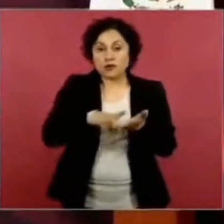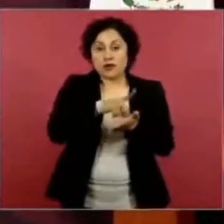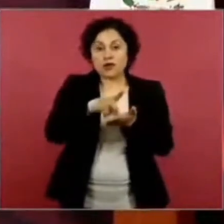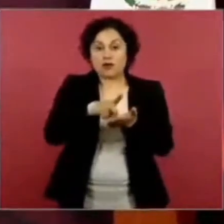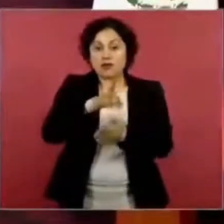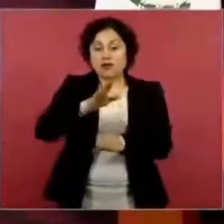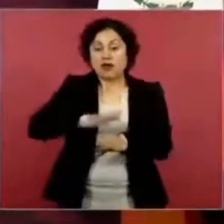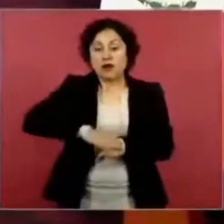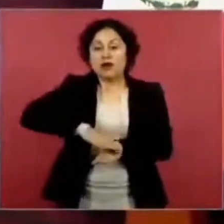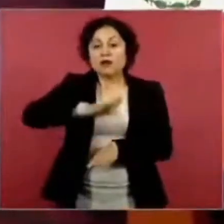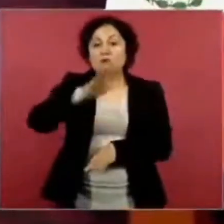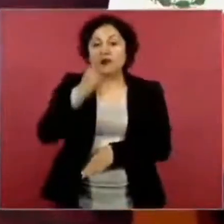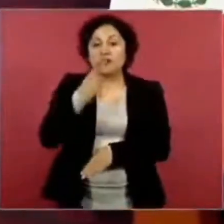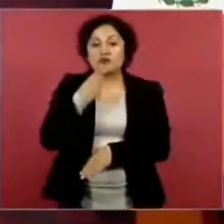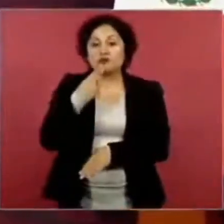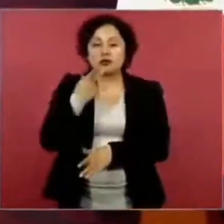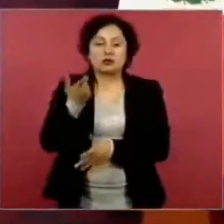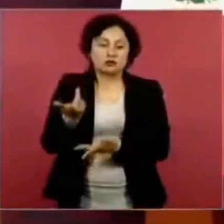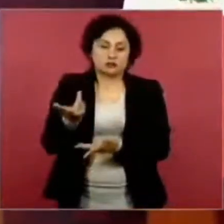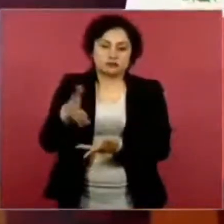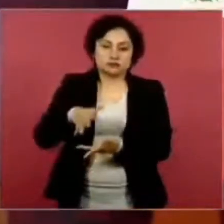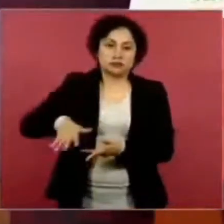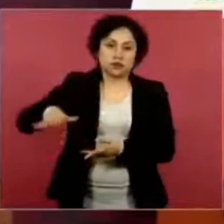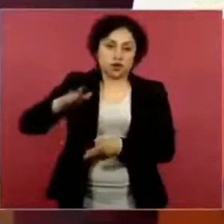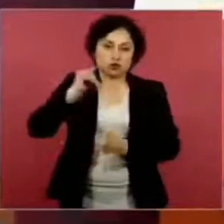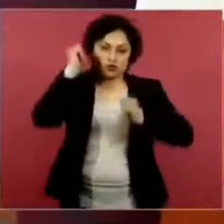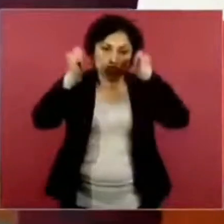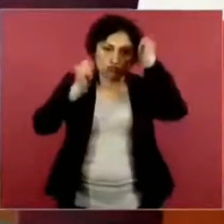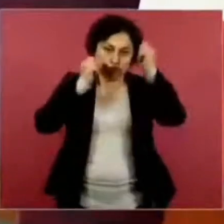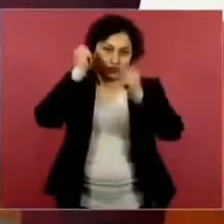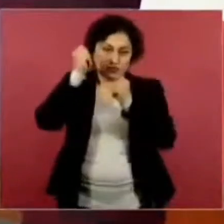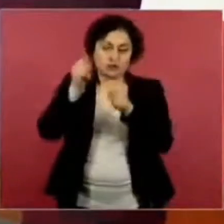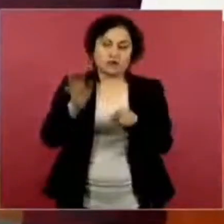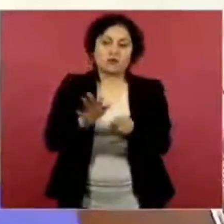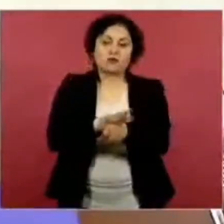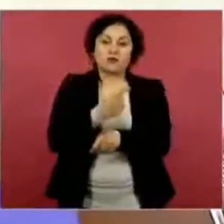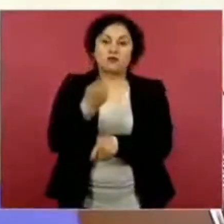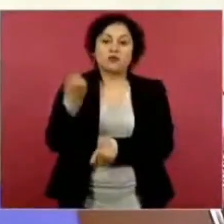la zona turística, porque llegan